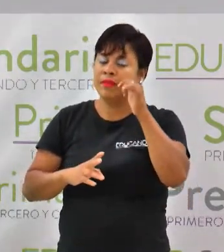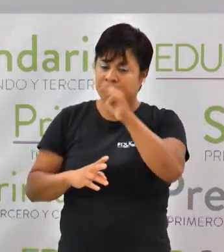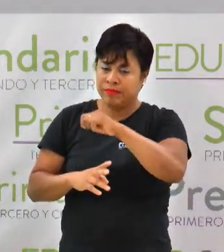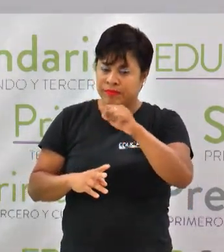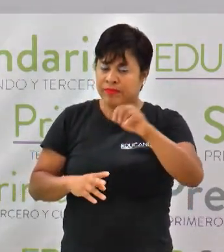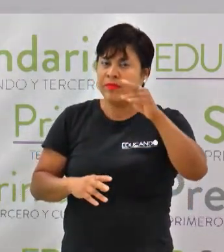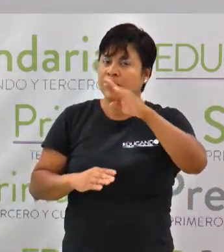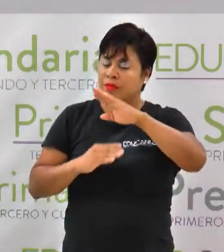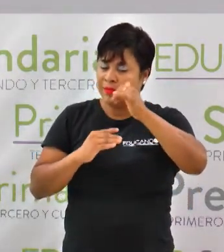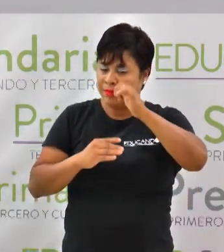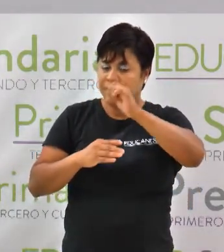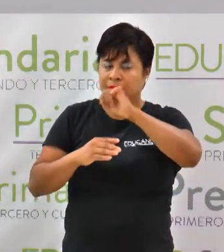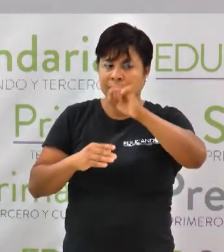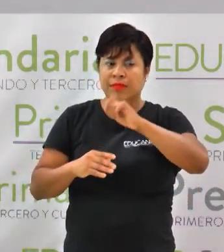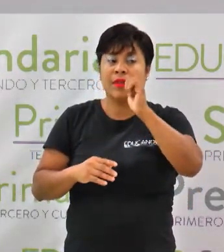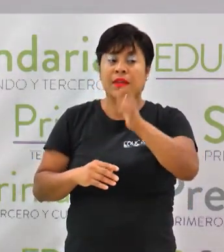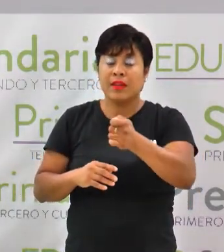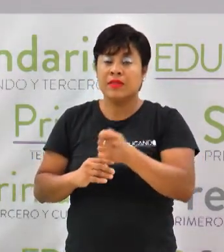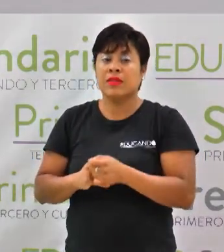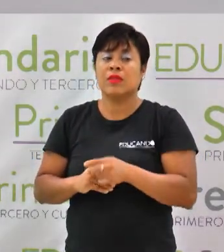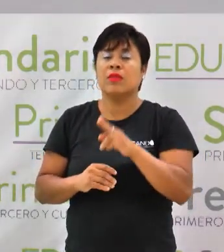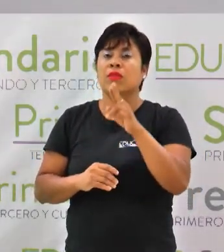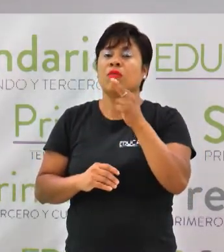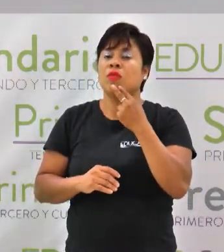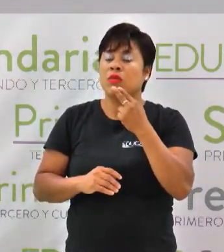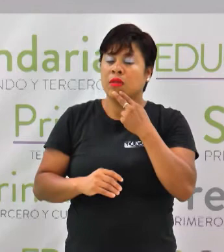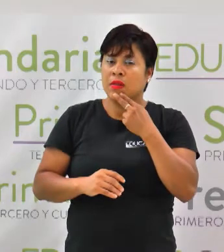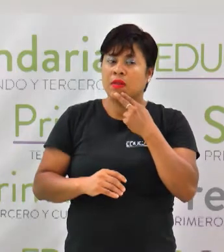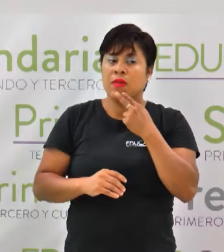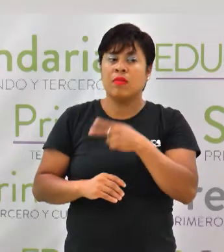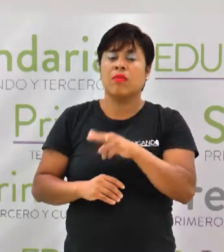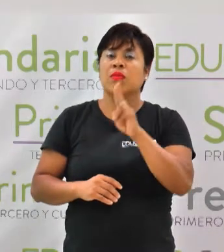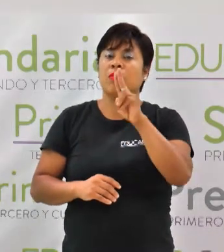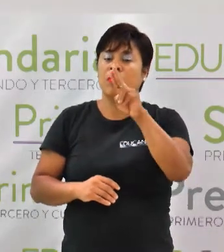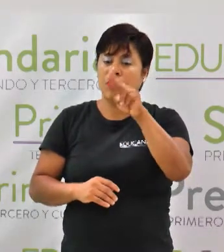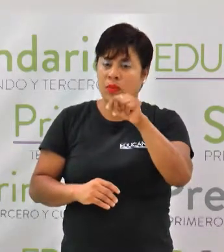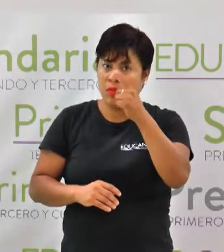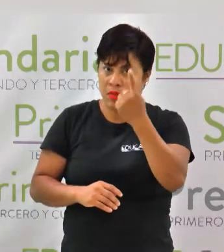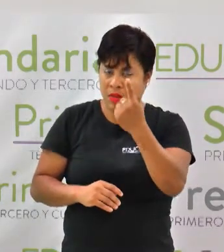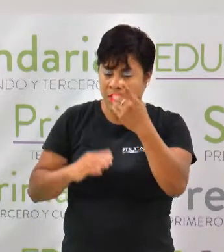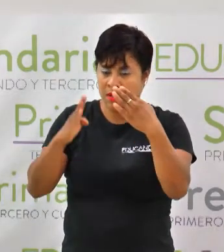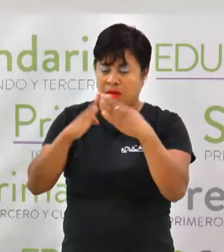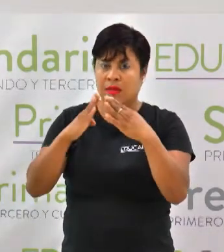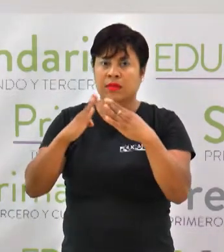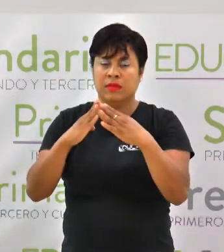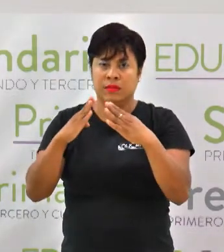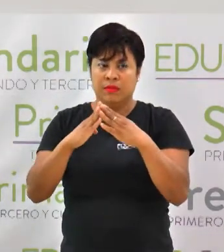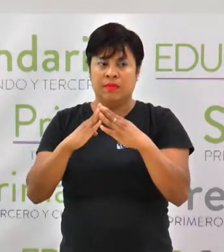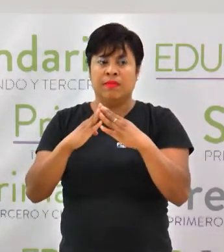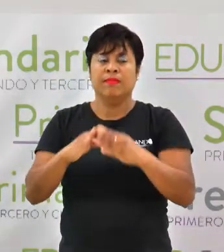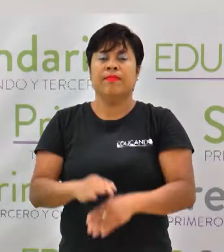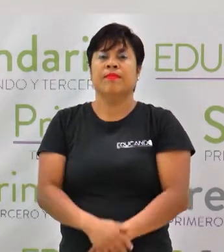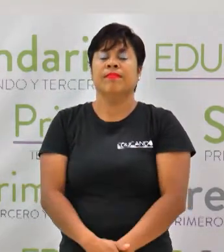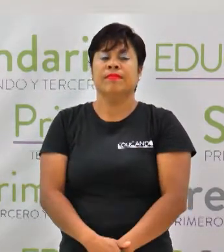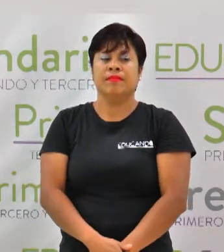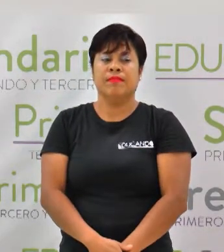piensen en ustedes mismos. Nos es útil una